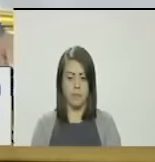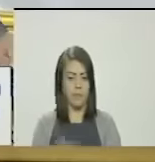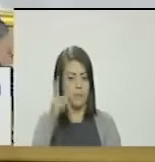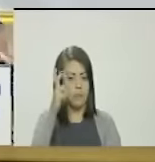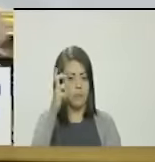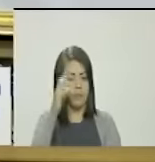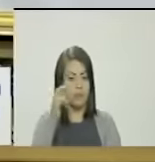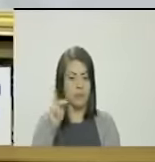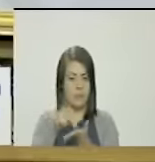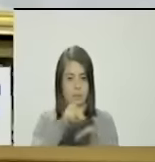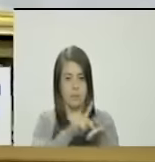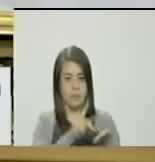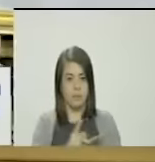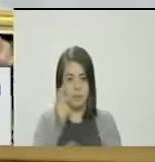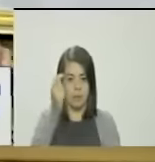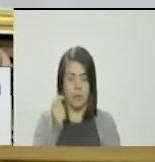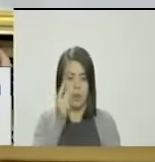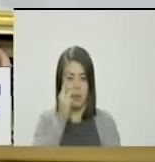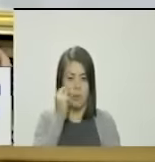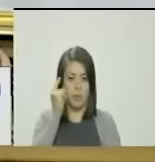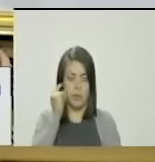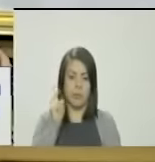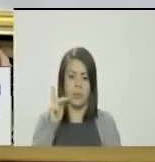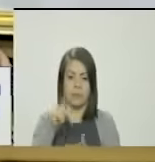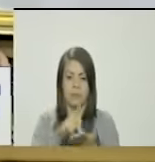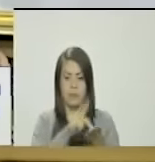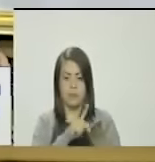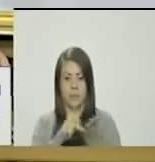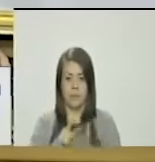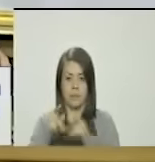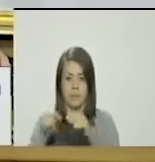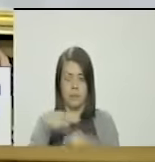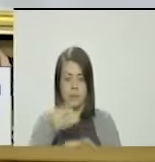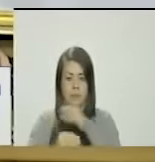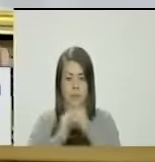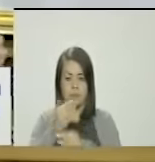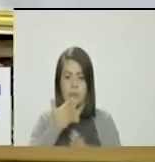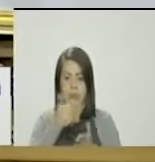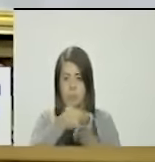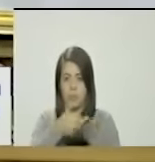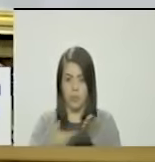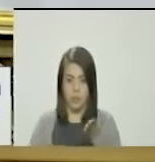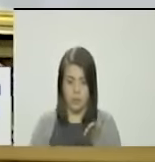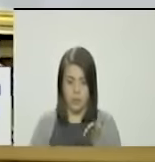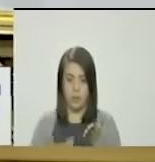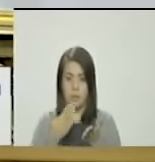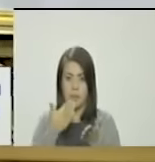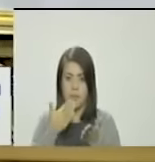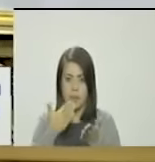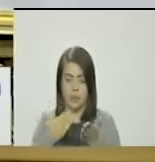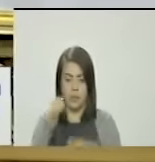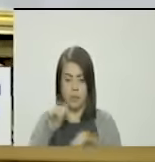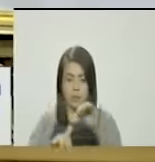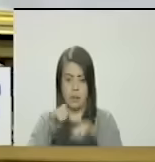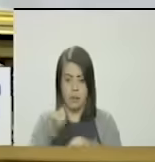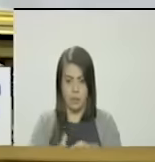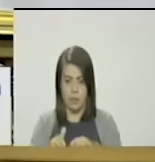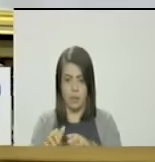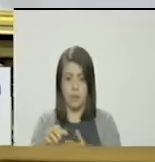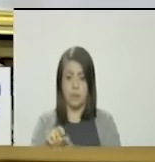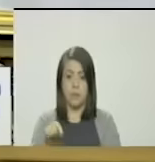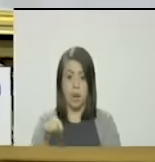Escuchadas las intervenciones de las diputadas y los diputados que hicieron propuesta, solicitamos al secretario